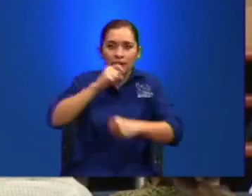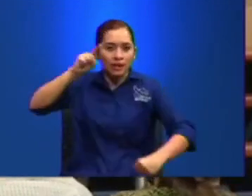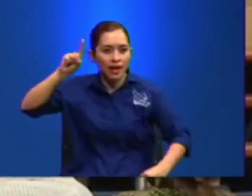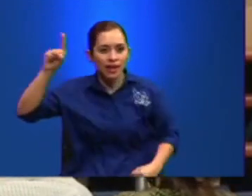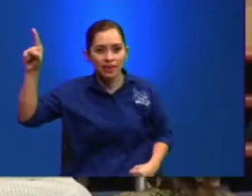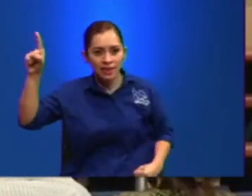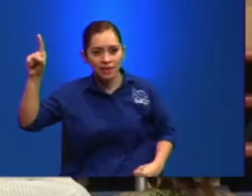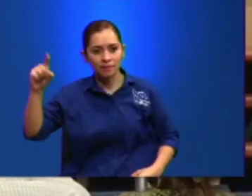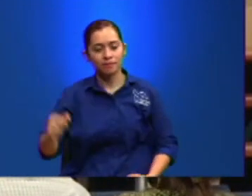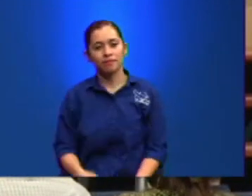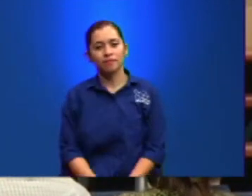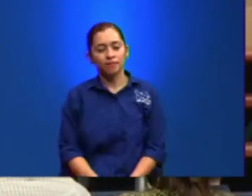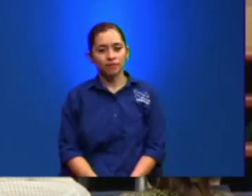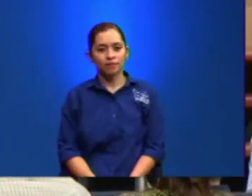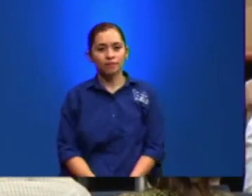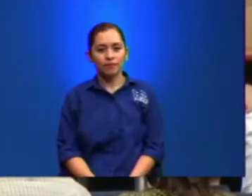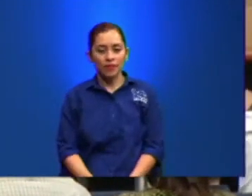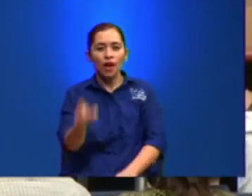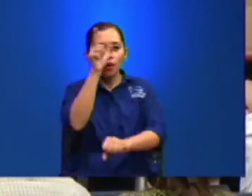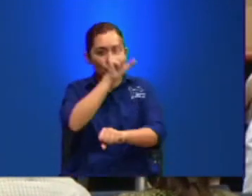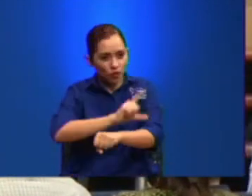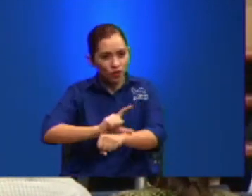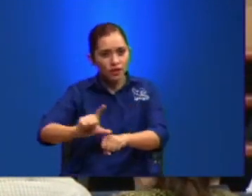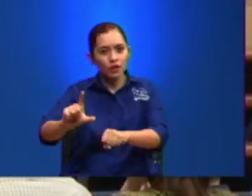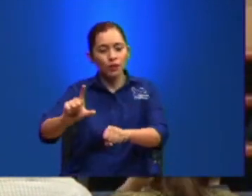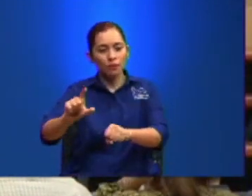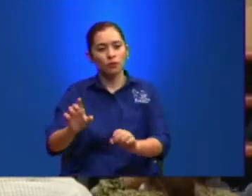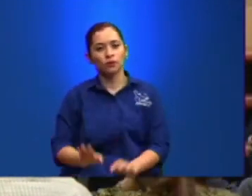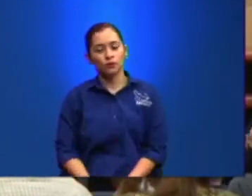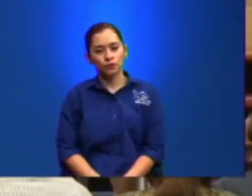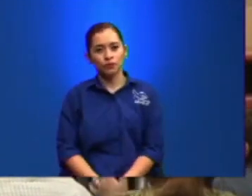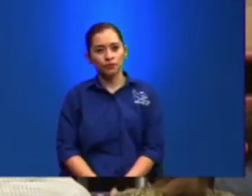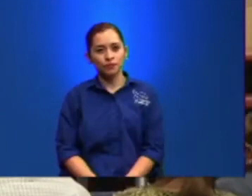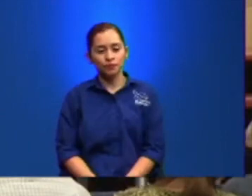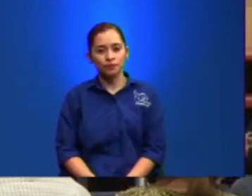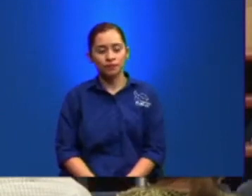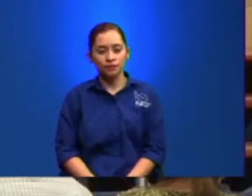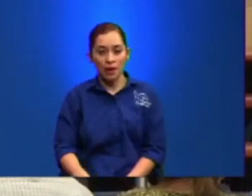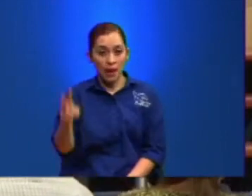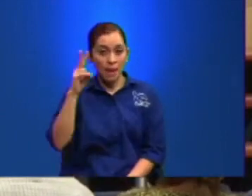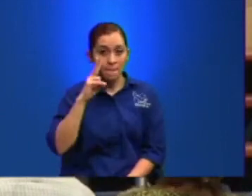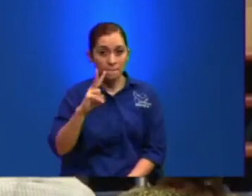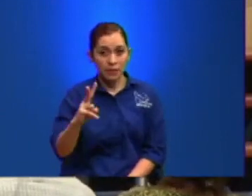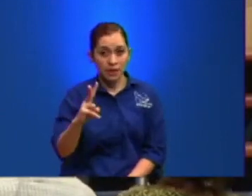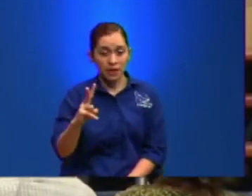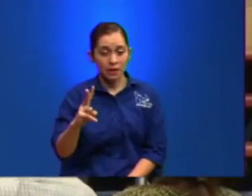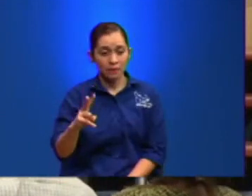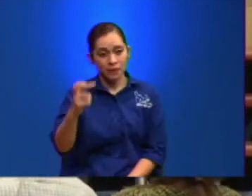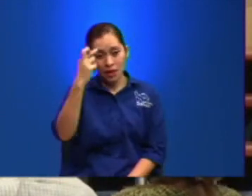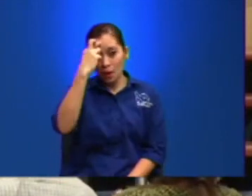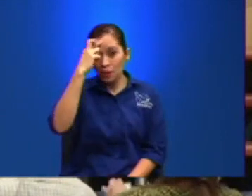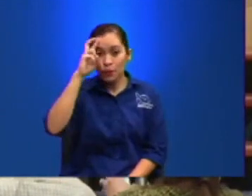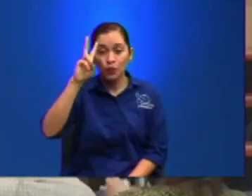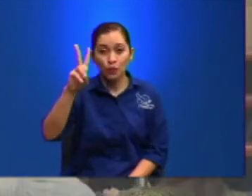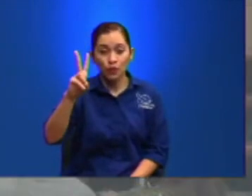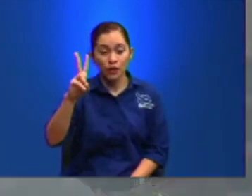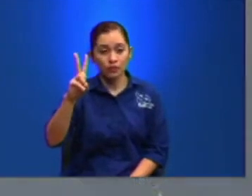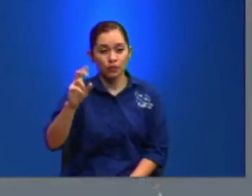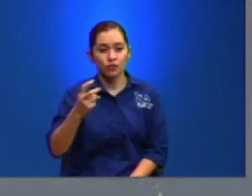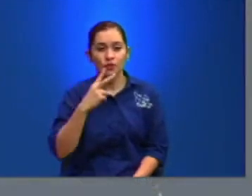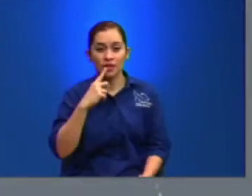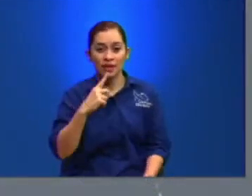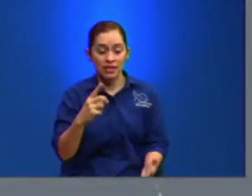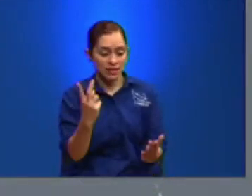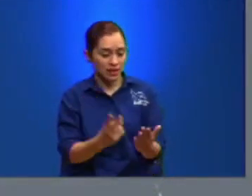bueno pero sigamos mire no de sueño a tus ojos ni adormecimiento a tus